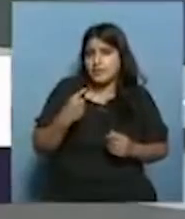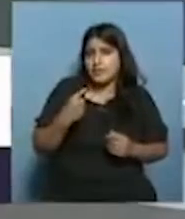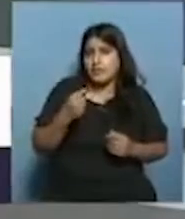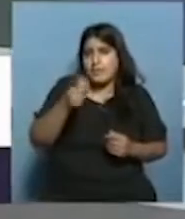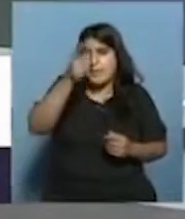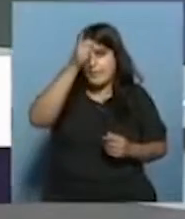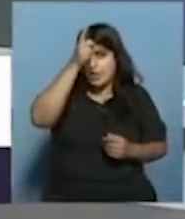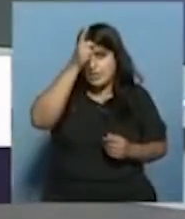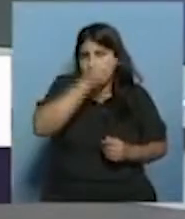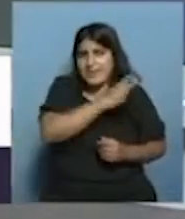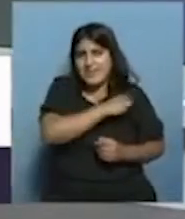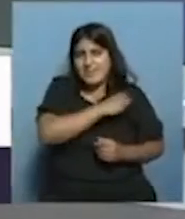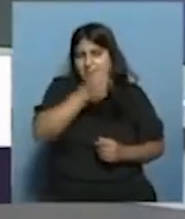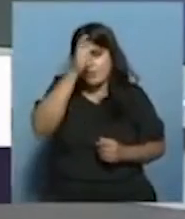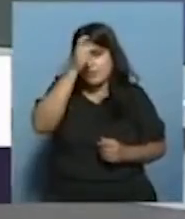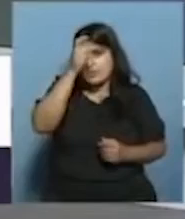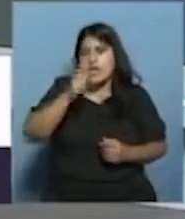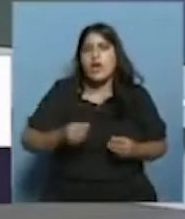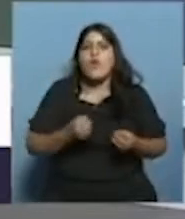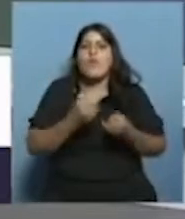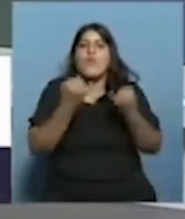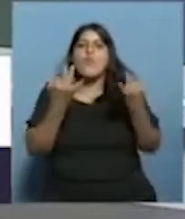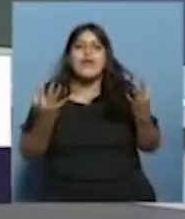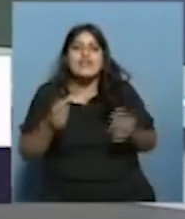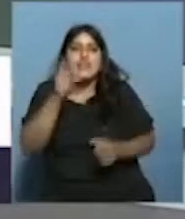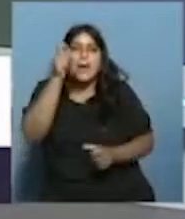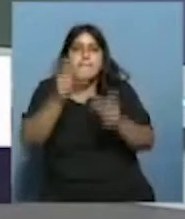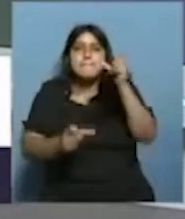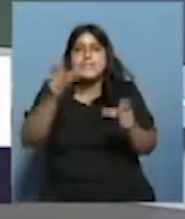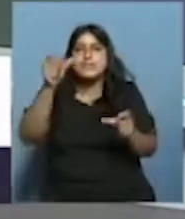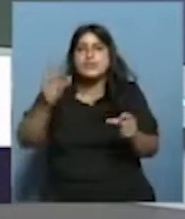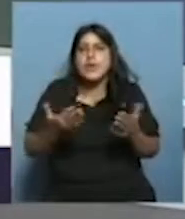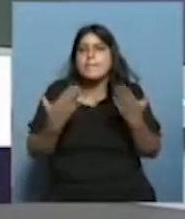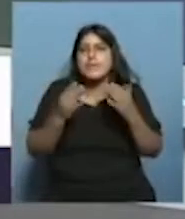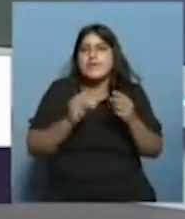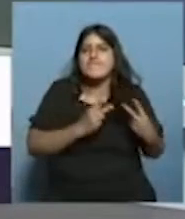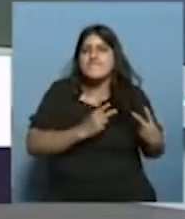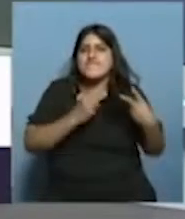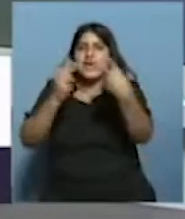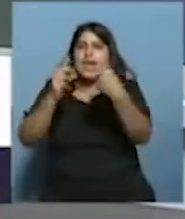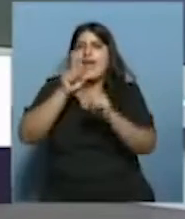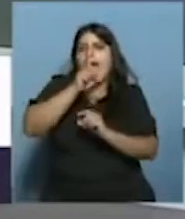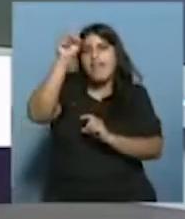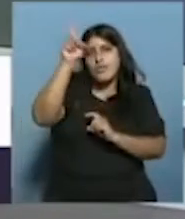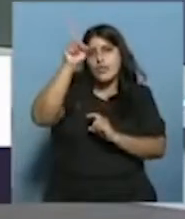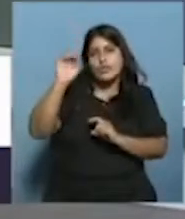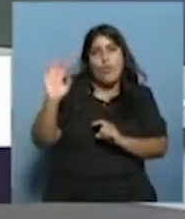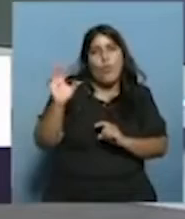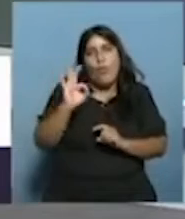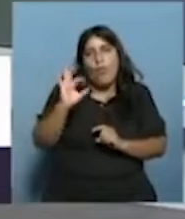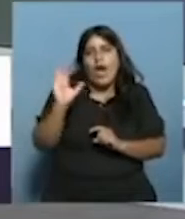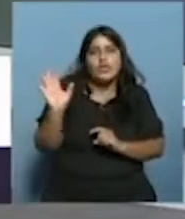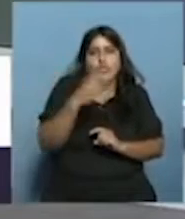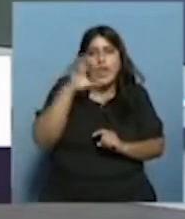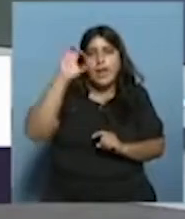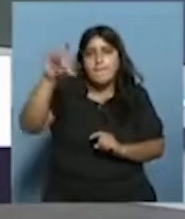tienen estimaciones con la cantidad de gente que puede subir, principalmente a la quebrada, pero también a toda la provincia, ¿no? Hablaba de que se esperan